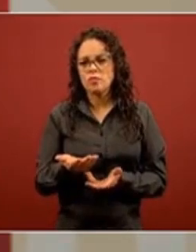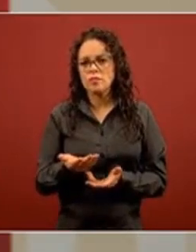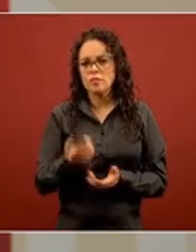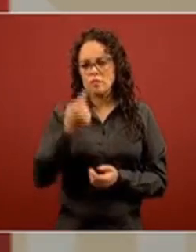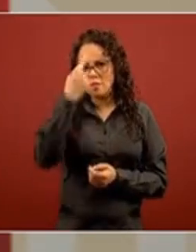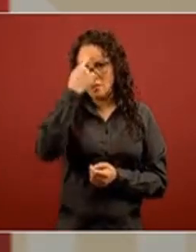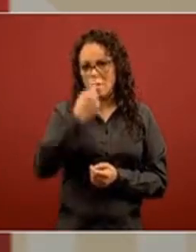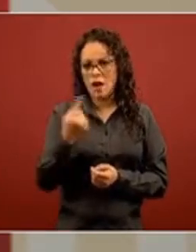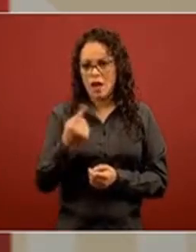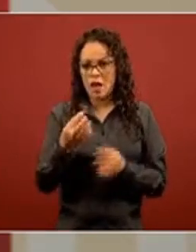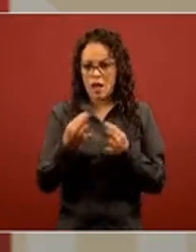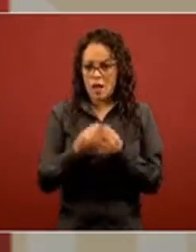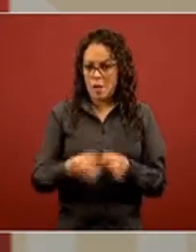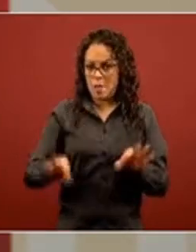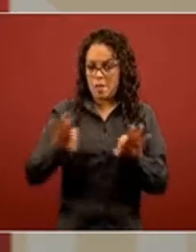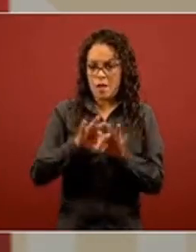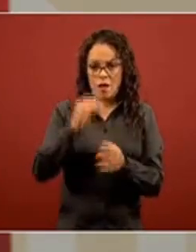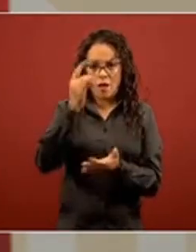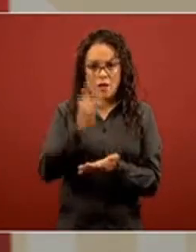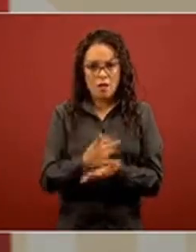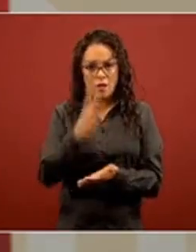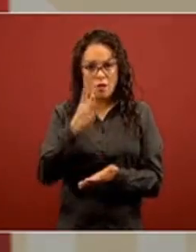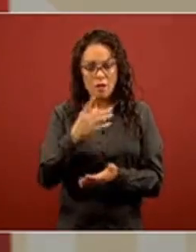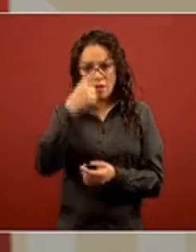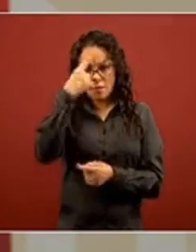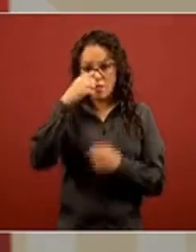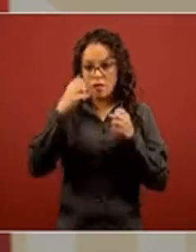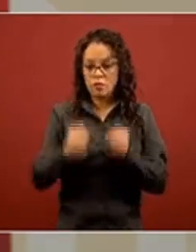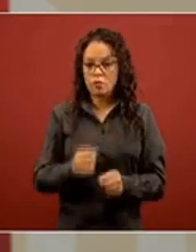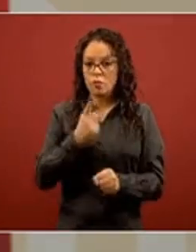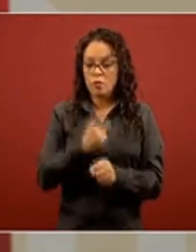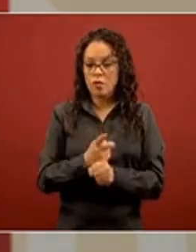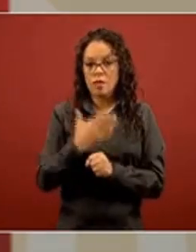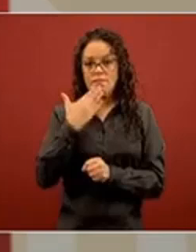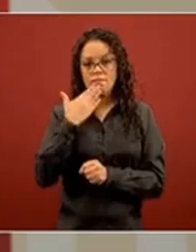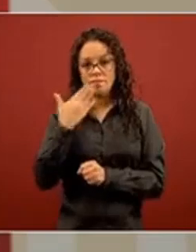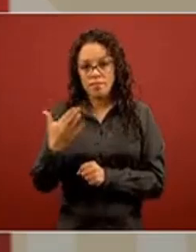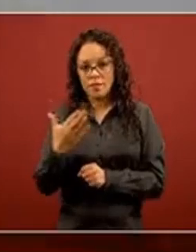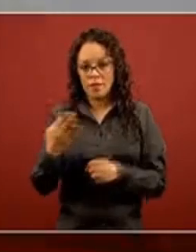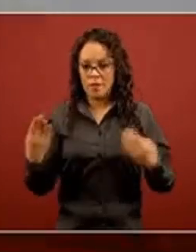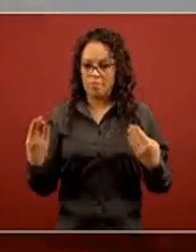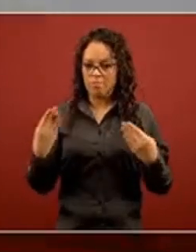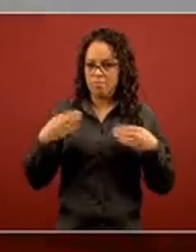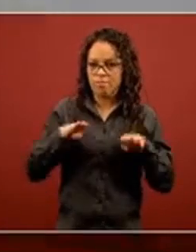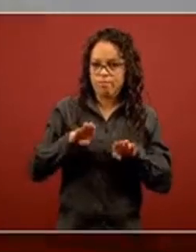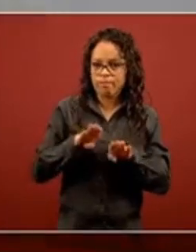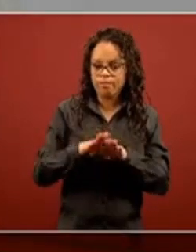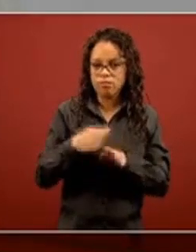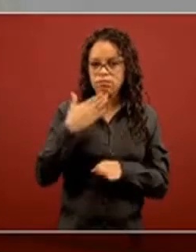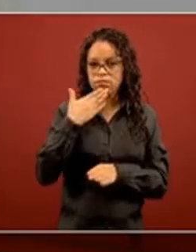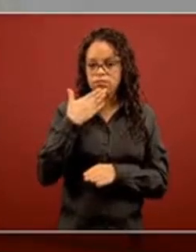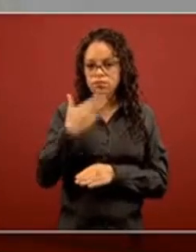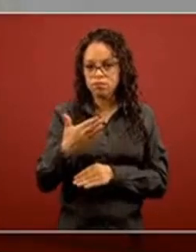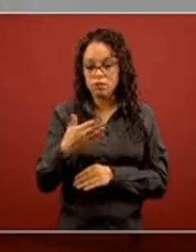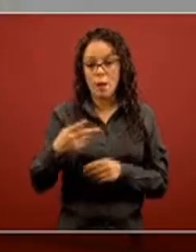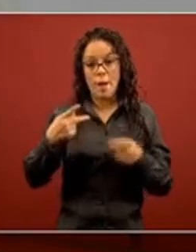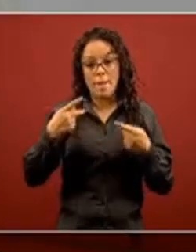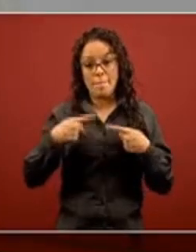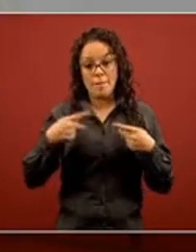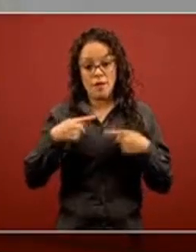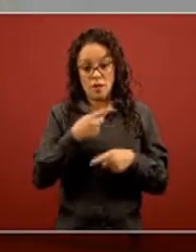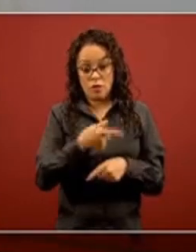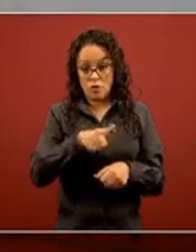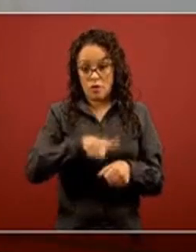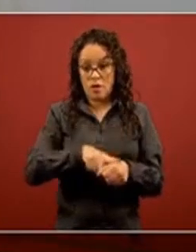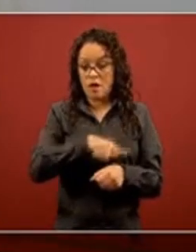importante, que son los equipos de mayor seguridad, de mayor sellado, por parte de personal que no